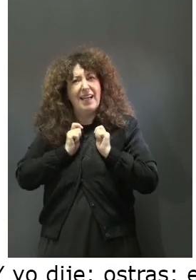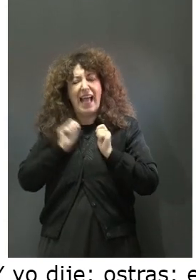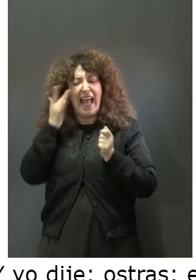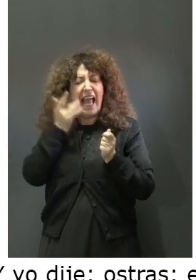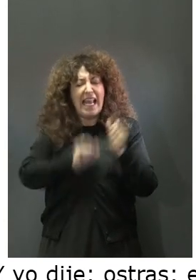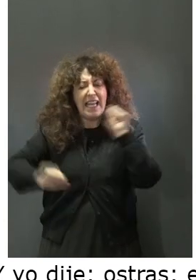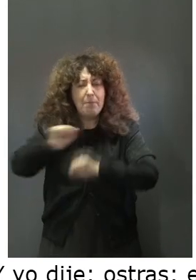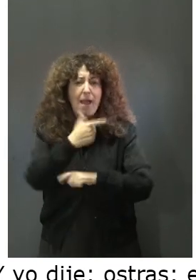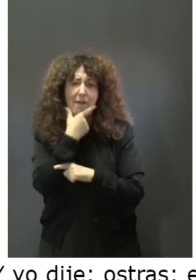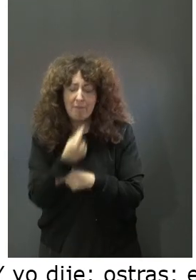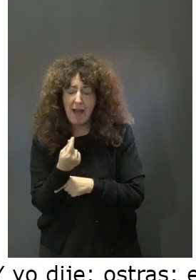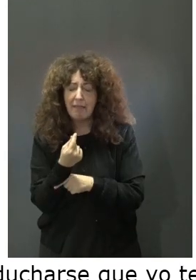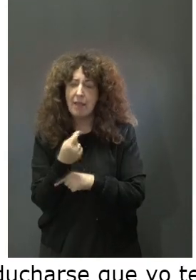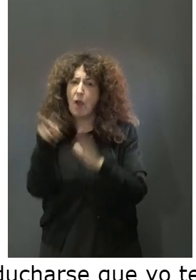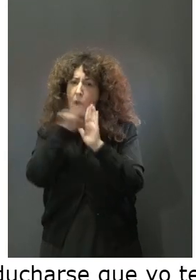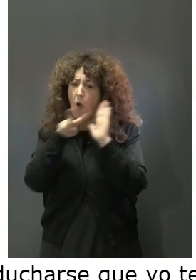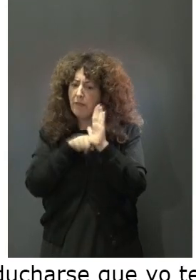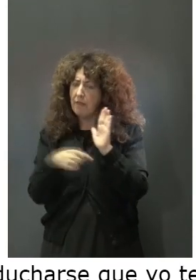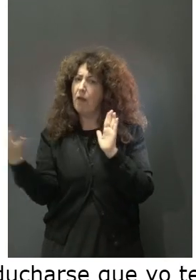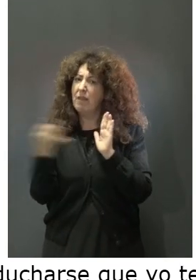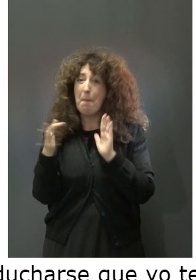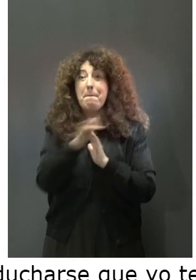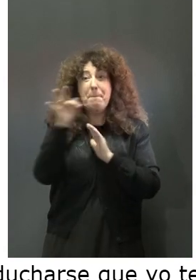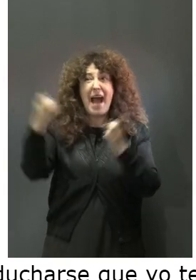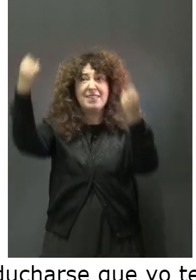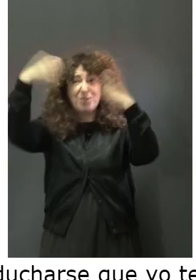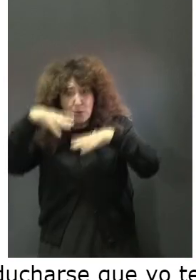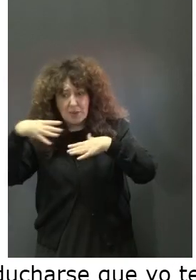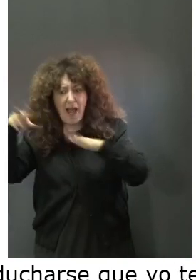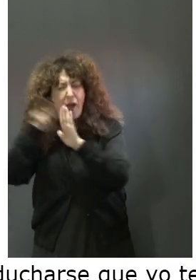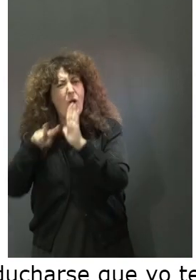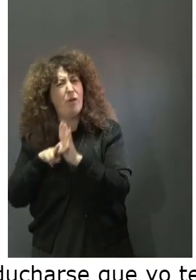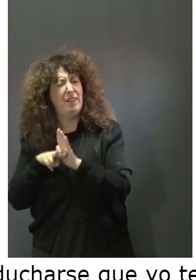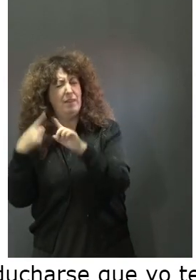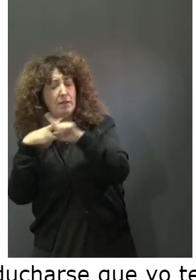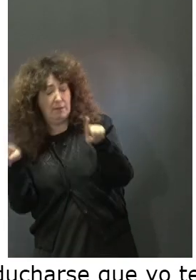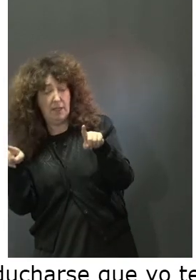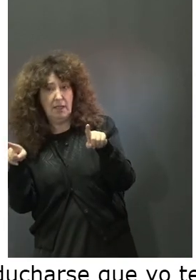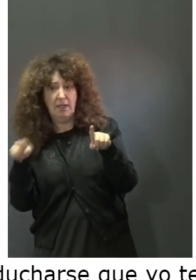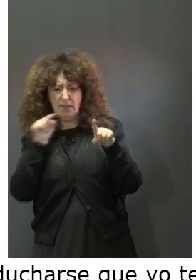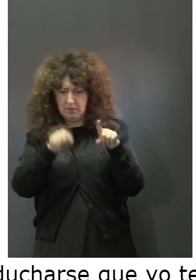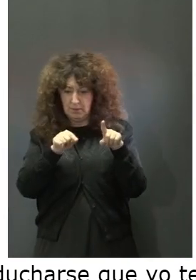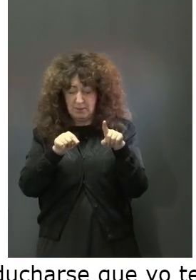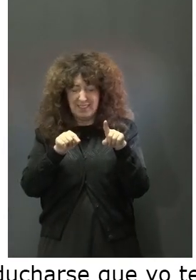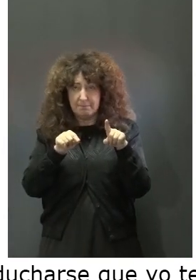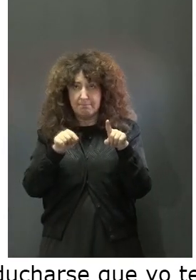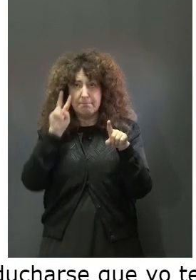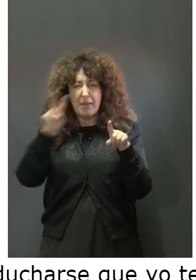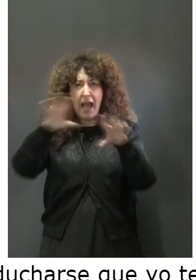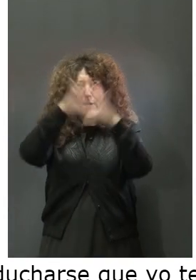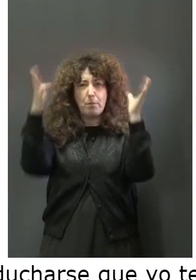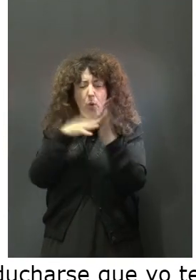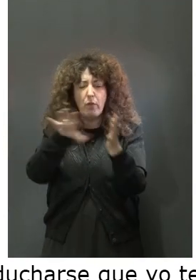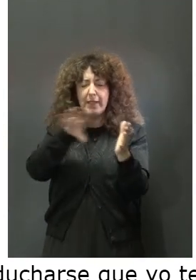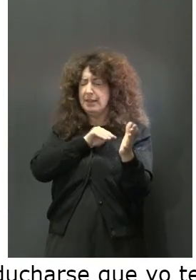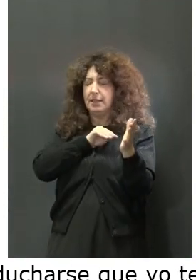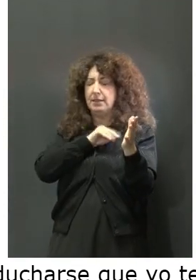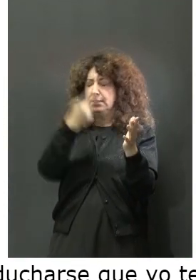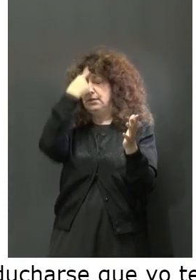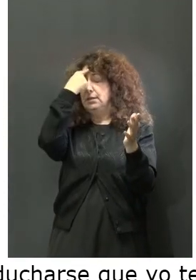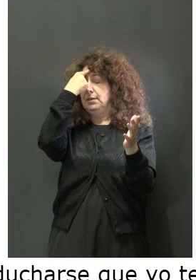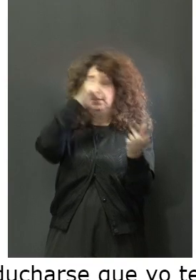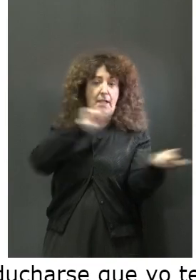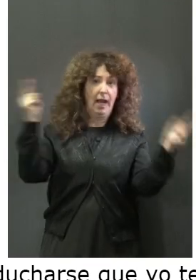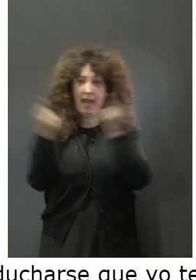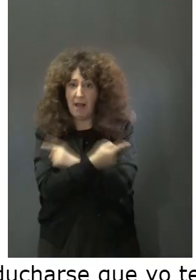unas condiciones. Y además la ducha tiene que tener otras condiciones, ¿no? Y dice, y te cambia la forma de entender el mundo. Si a eso le añades solo luego